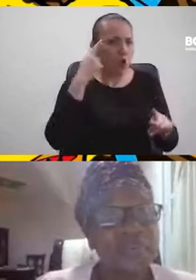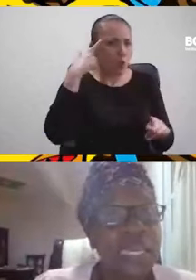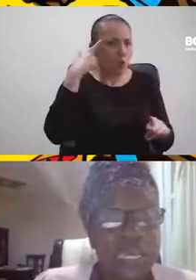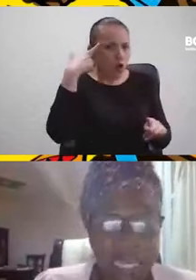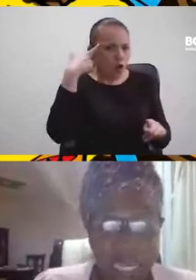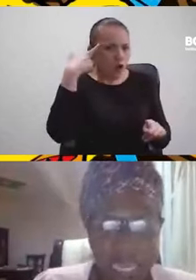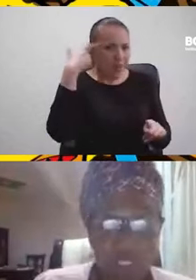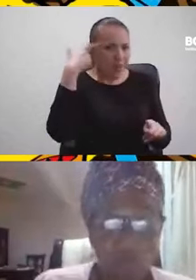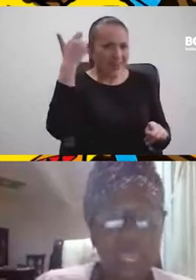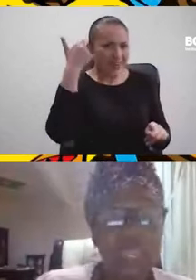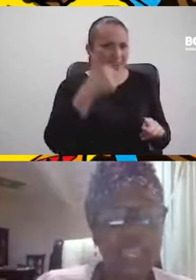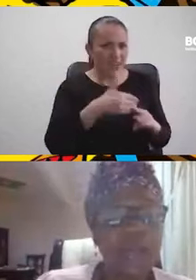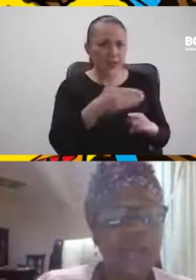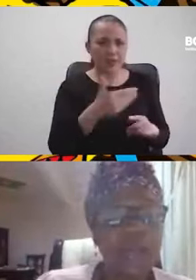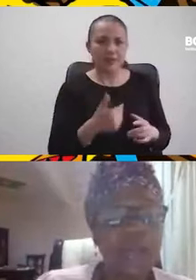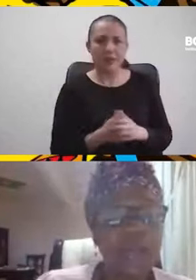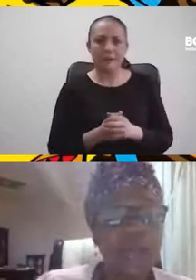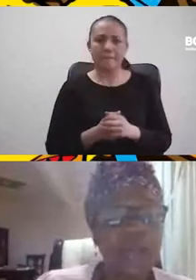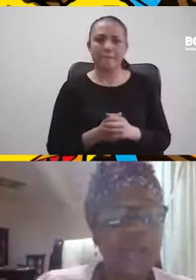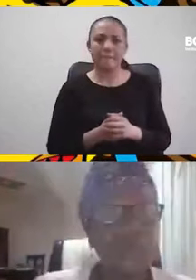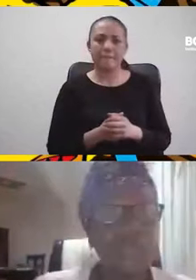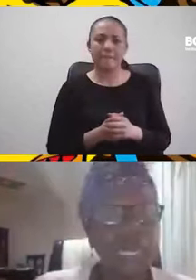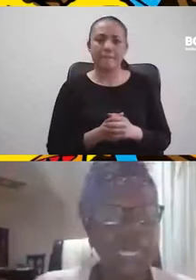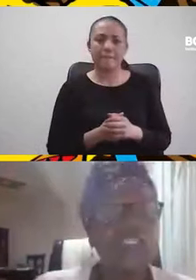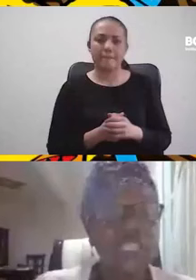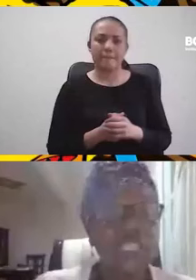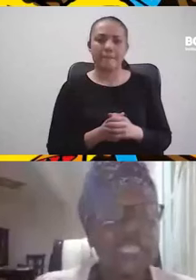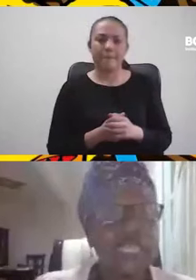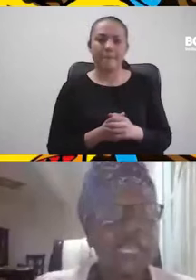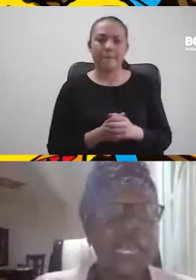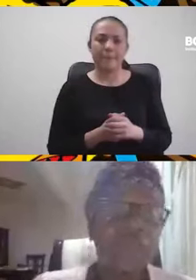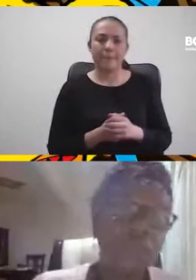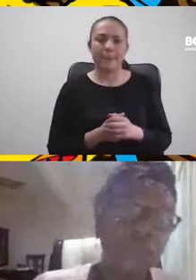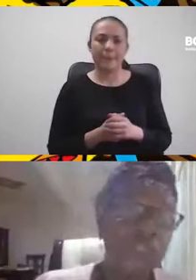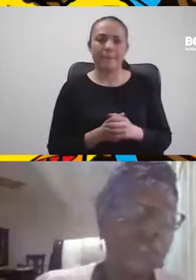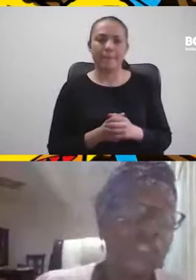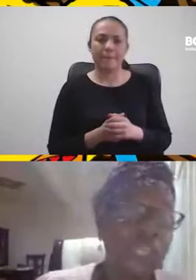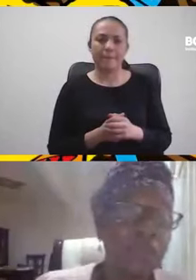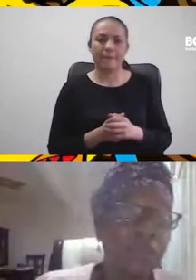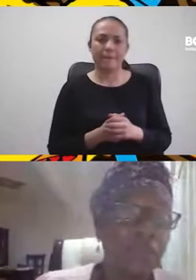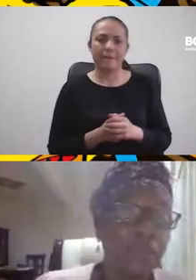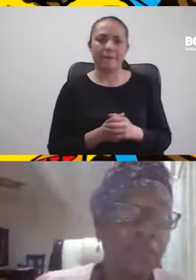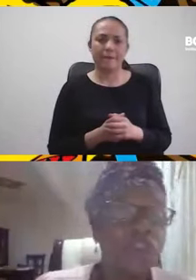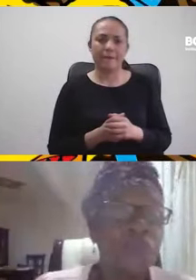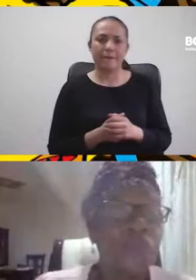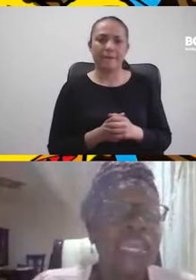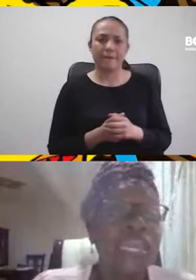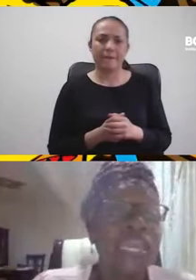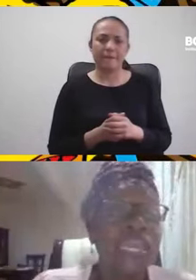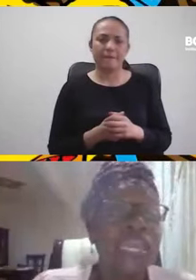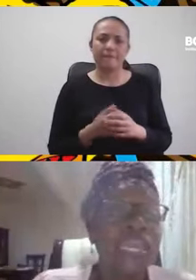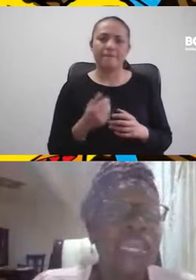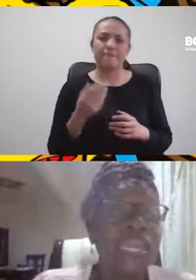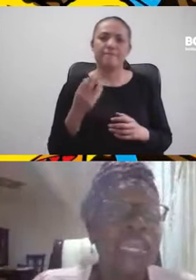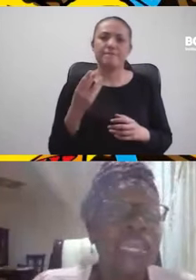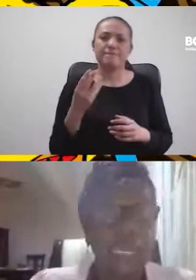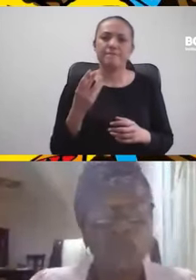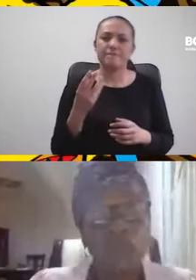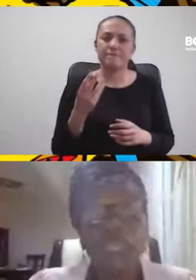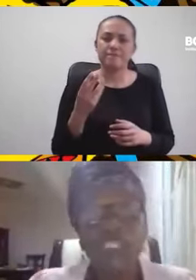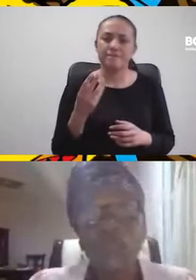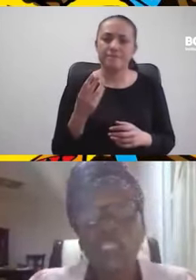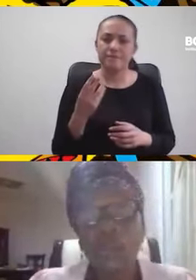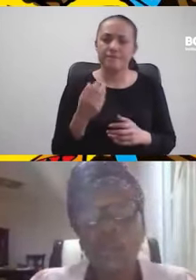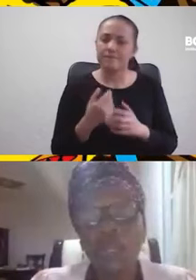genera persecución. Entonces, sí, mucho tiempo nosotros vimos, es más, que nuestros abuelos en